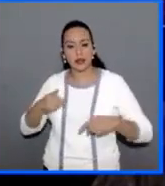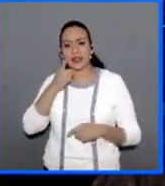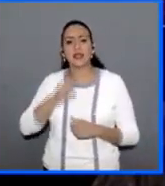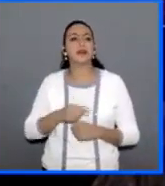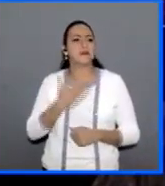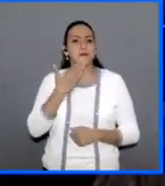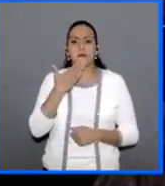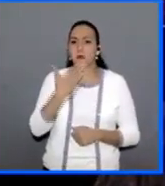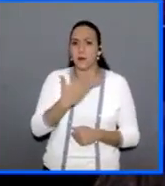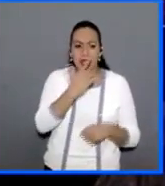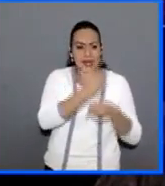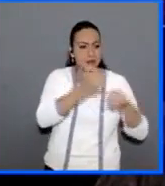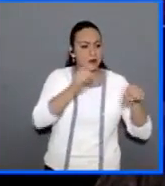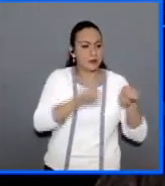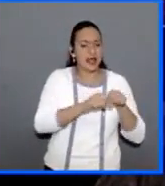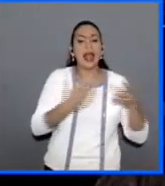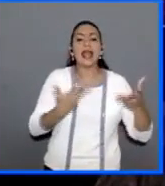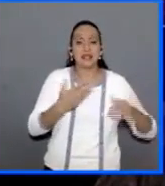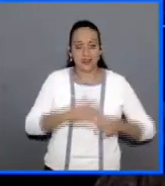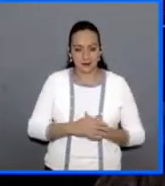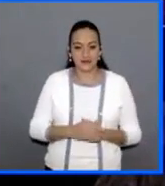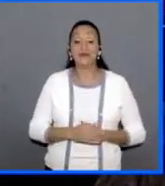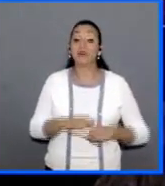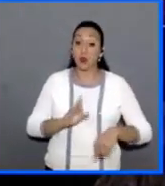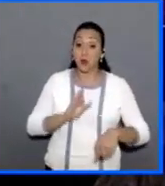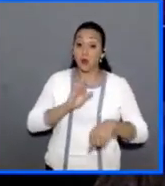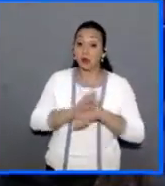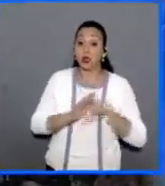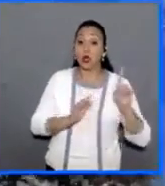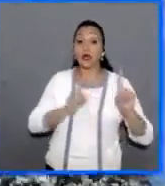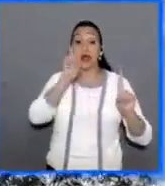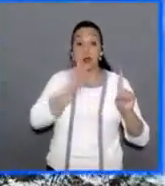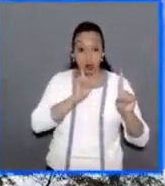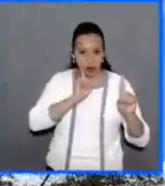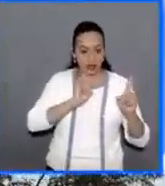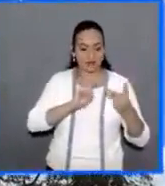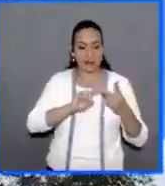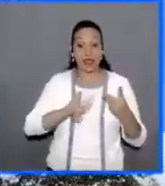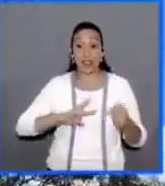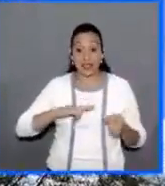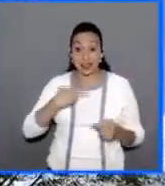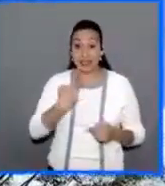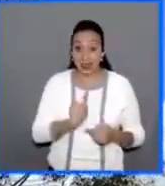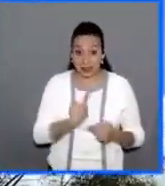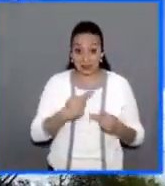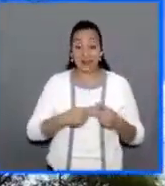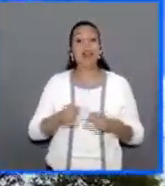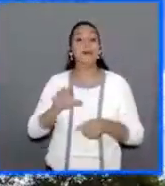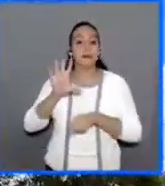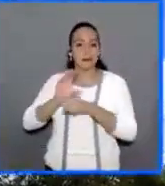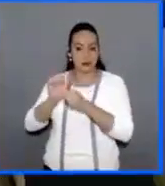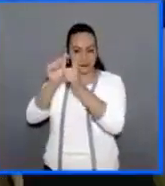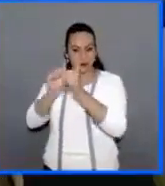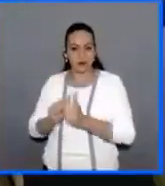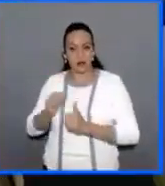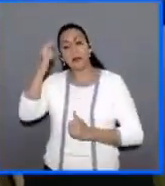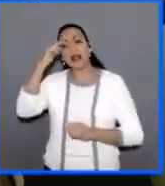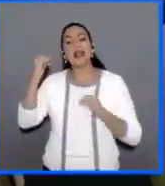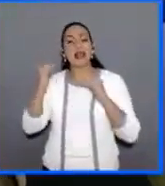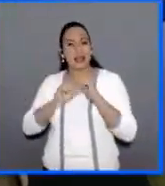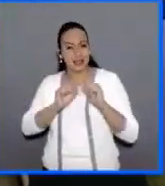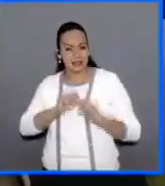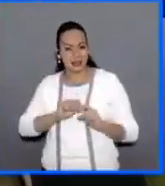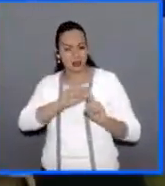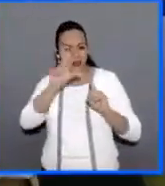de la Corte de amparar a una mujer transgénero refugiada para que el Instituto Nacional de Migración reconozca